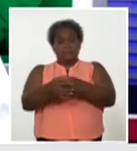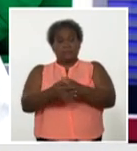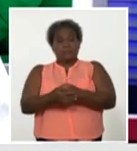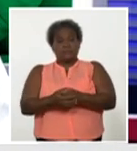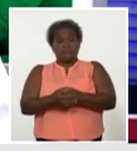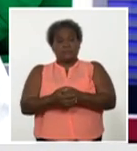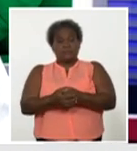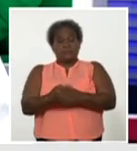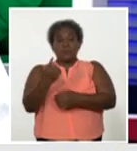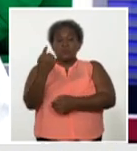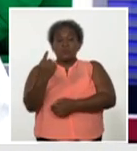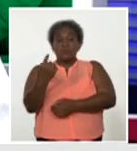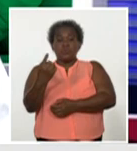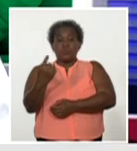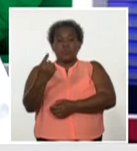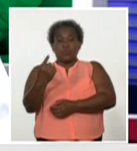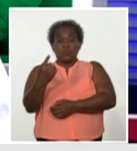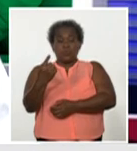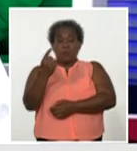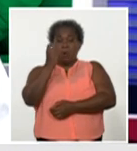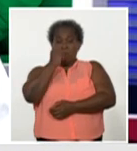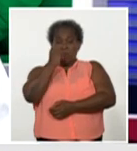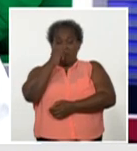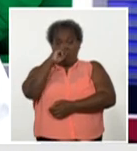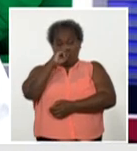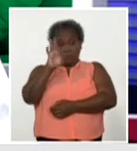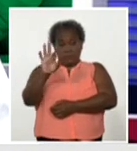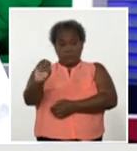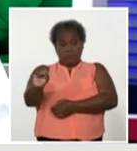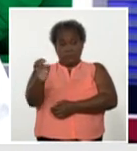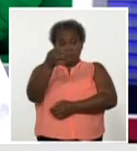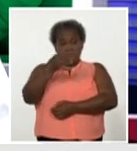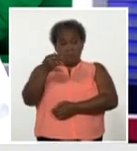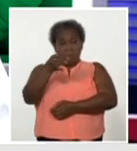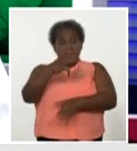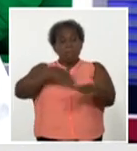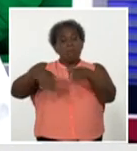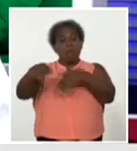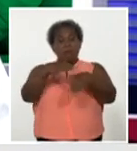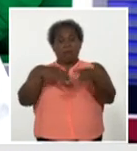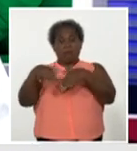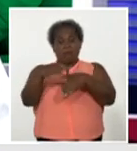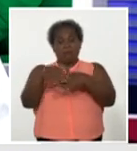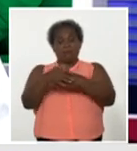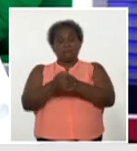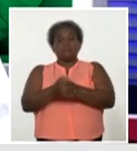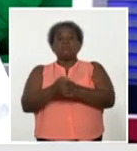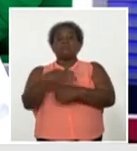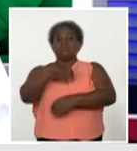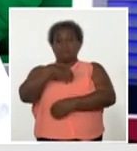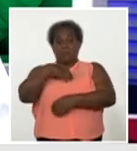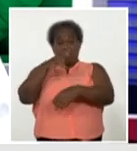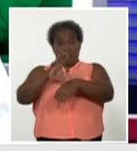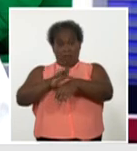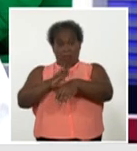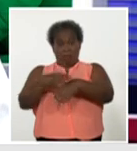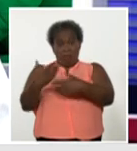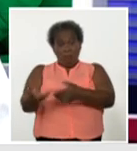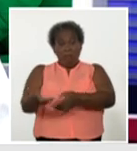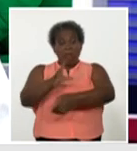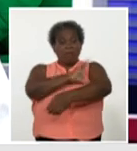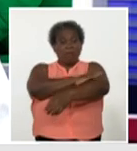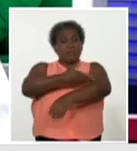un paciente de 80 años de edad del municipio Playa, con antecedentes de hipertensión arterial,